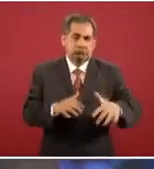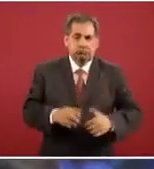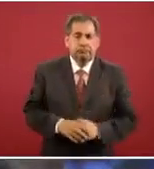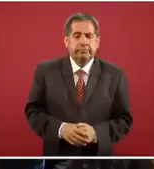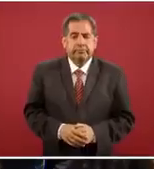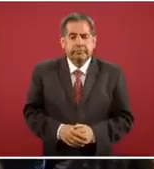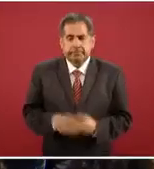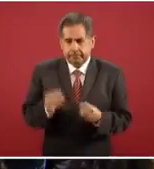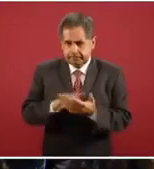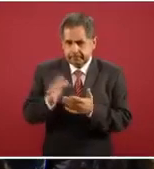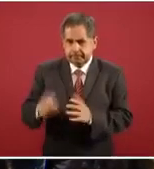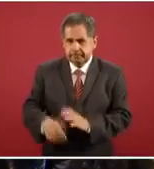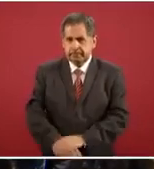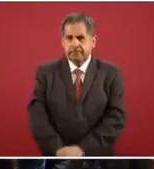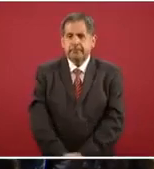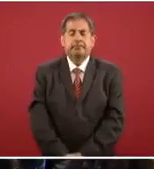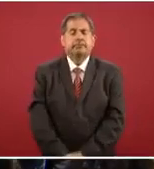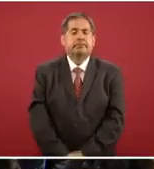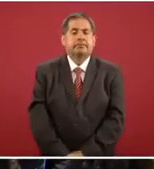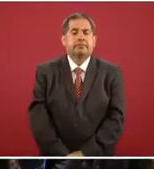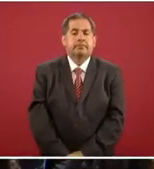muchas gracias